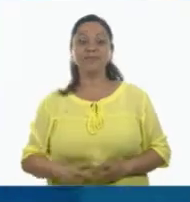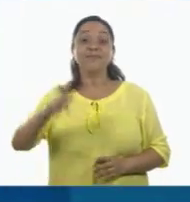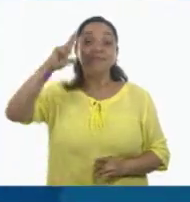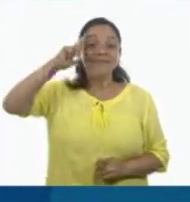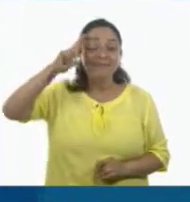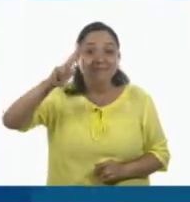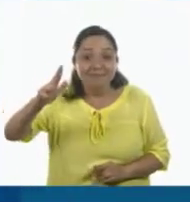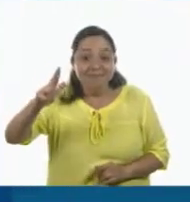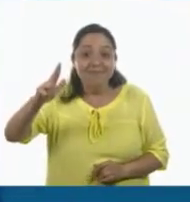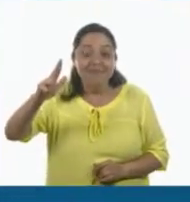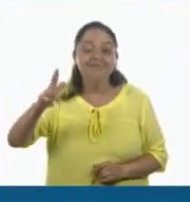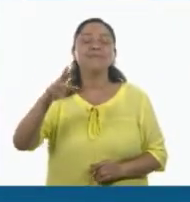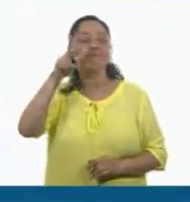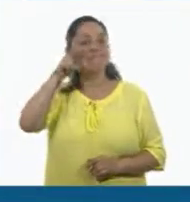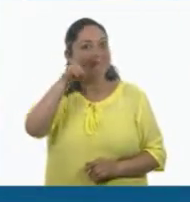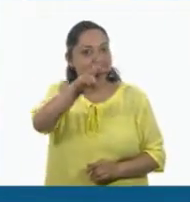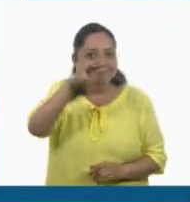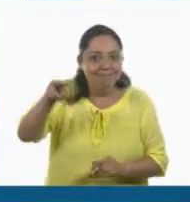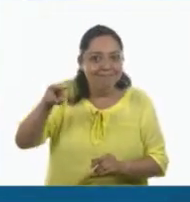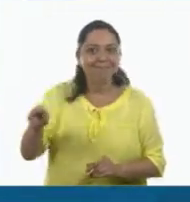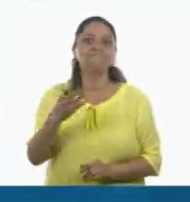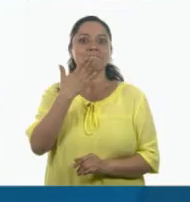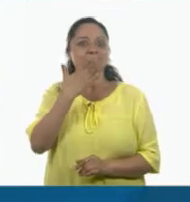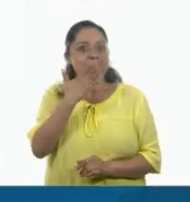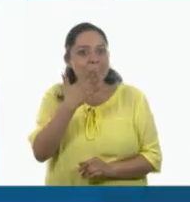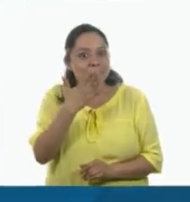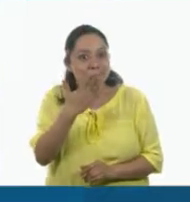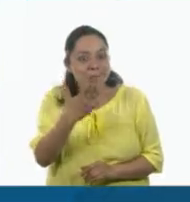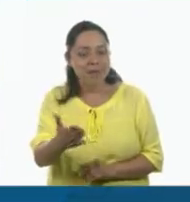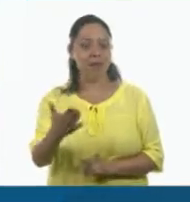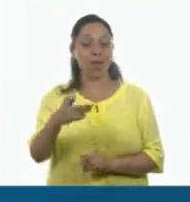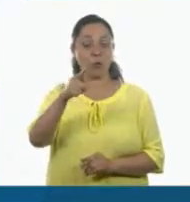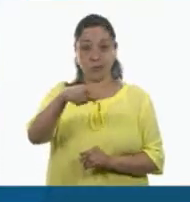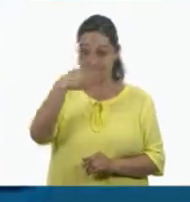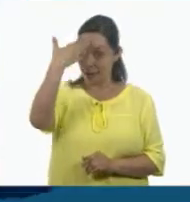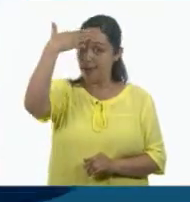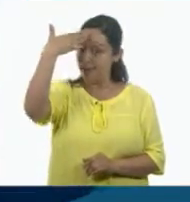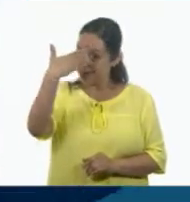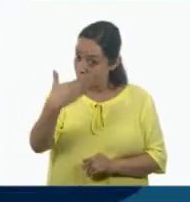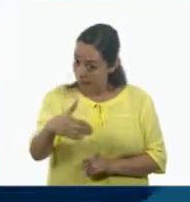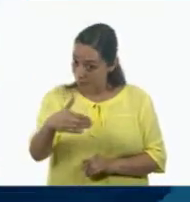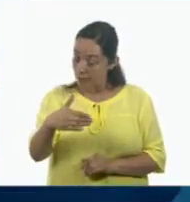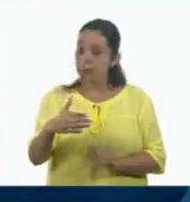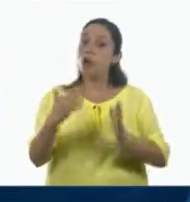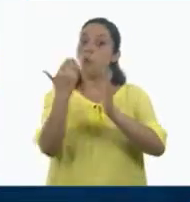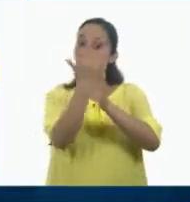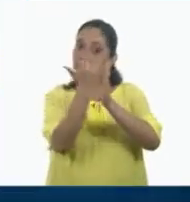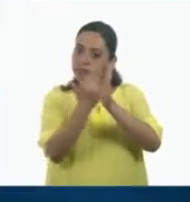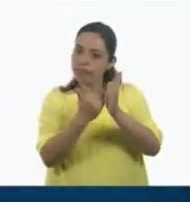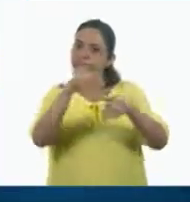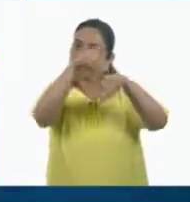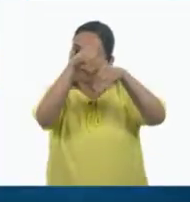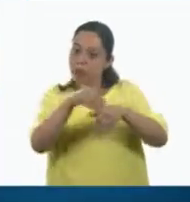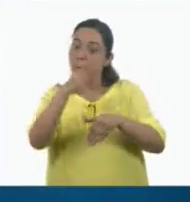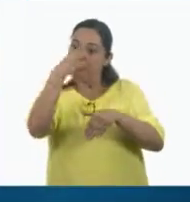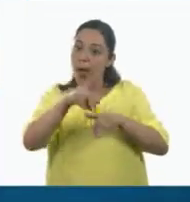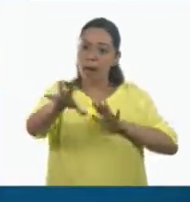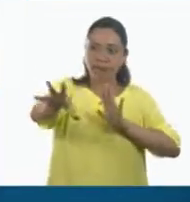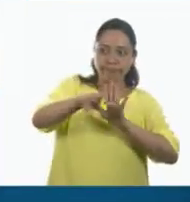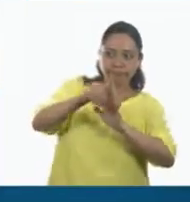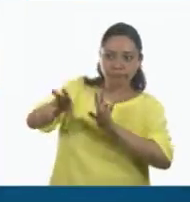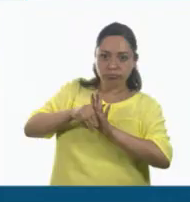¡Hola! ¡Qué bueno verlas y verlos por aquí! Ya saben que continuamos con las medidas para no